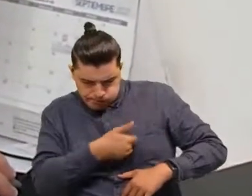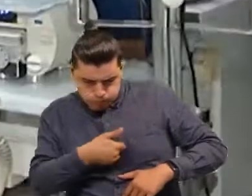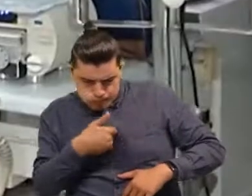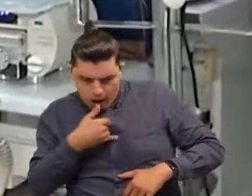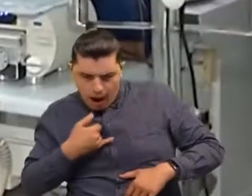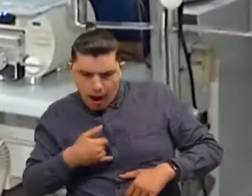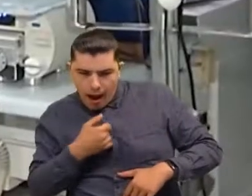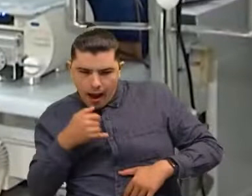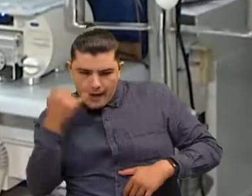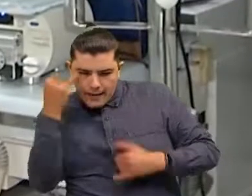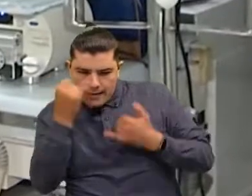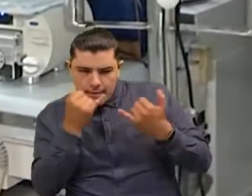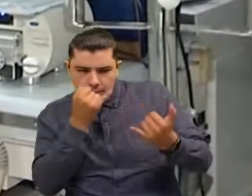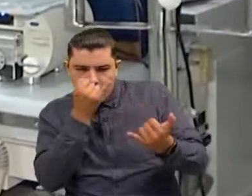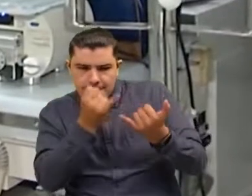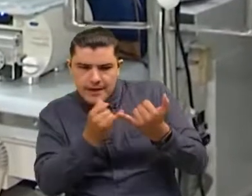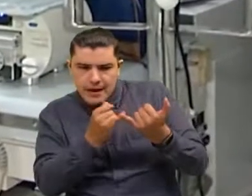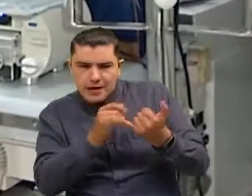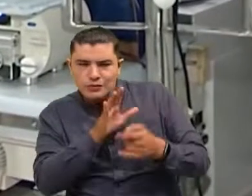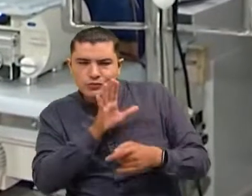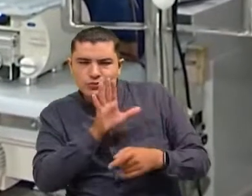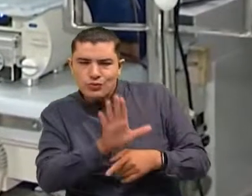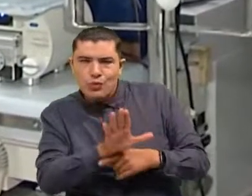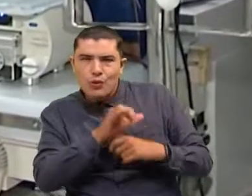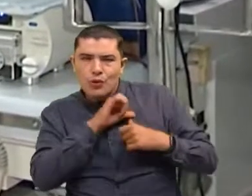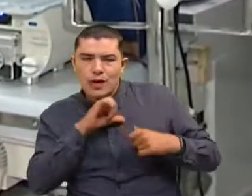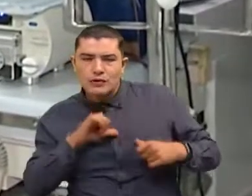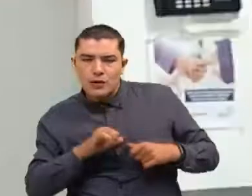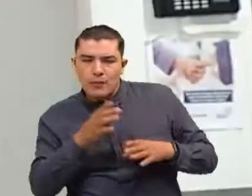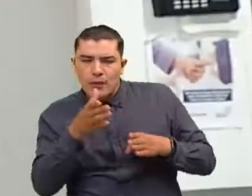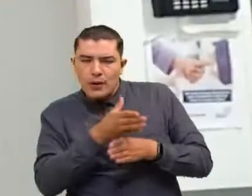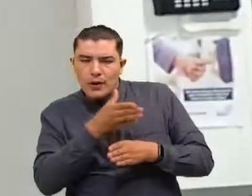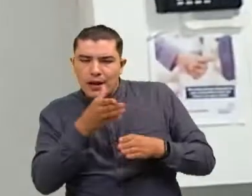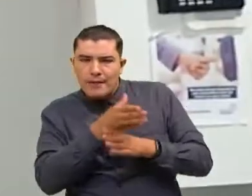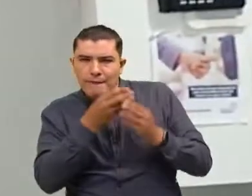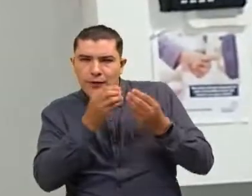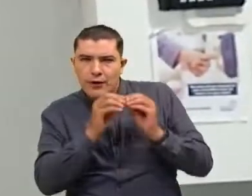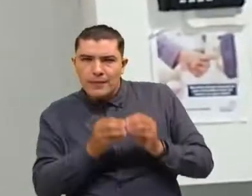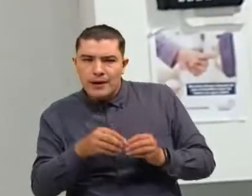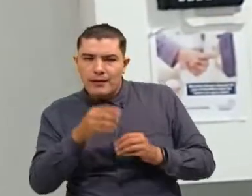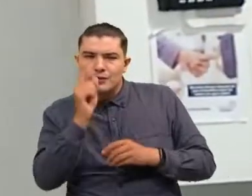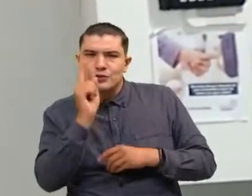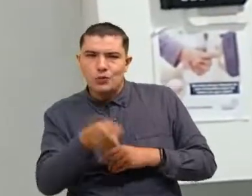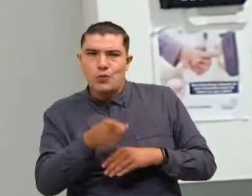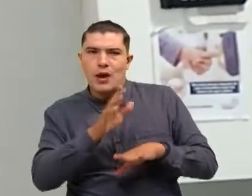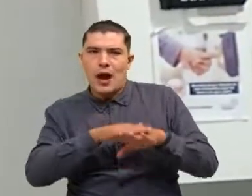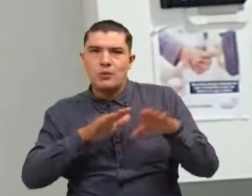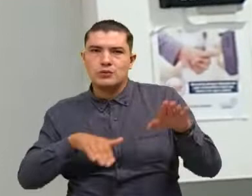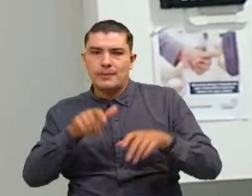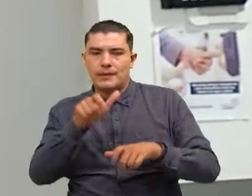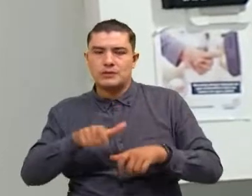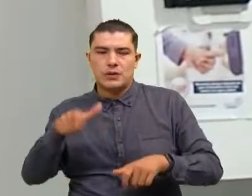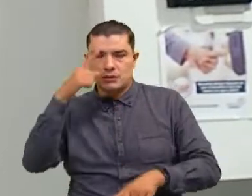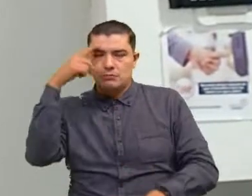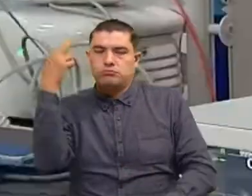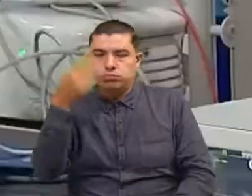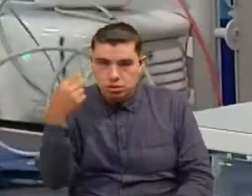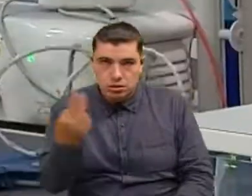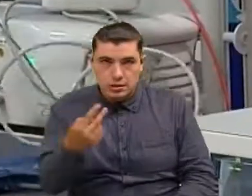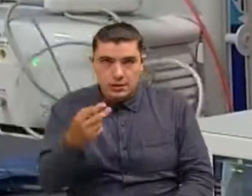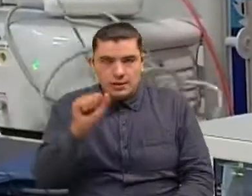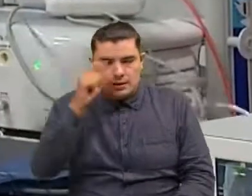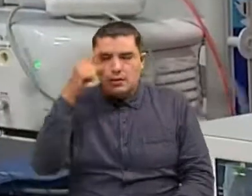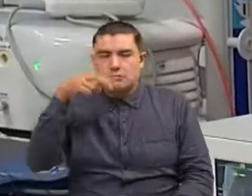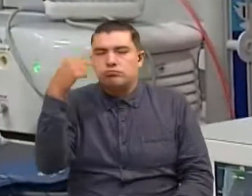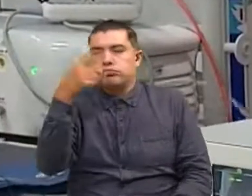generando los bajonazos o disminución de la frecuencia cardíaca y la presión arterial, que en últimas son los que conllevan a